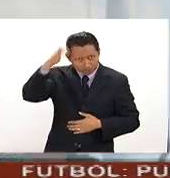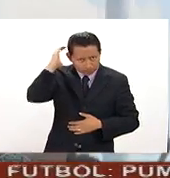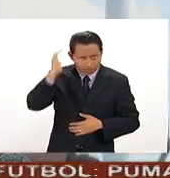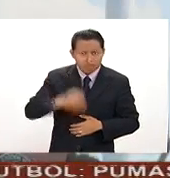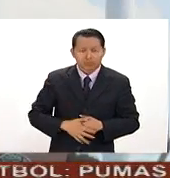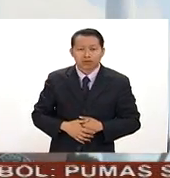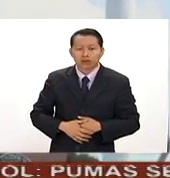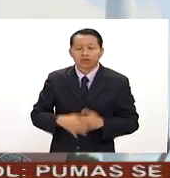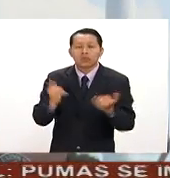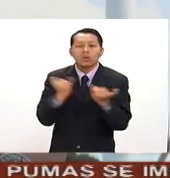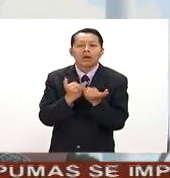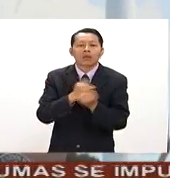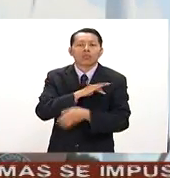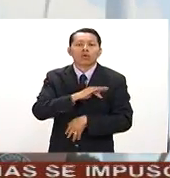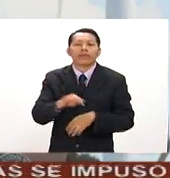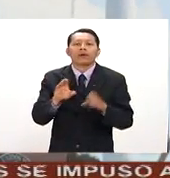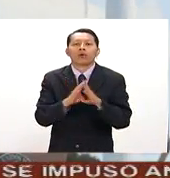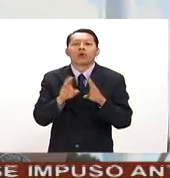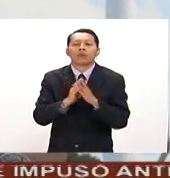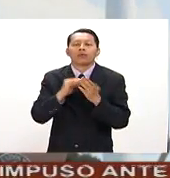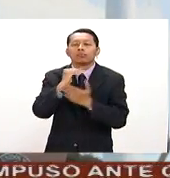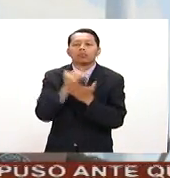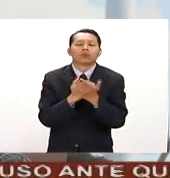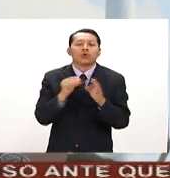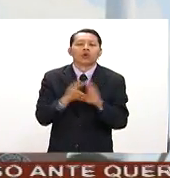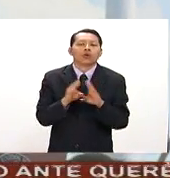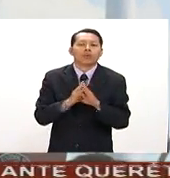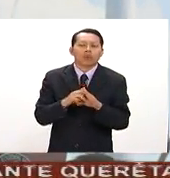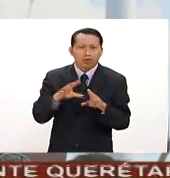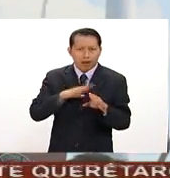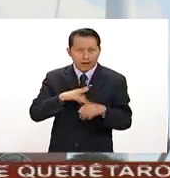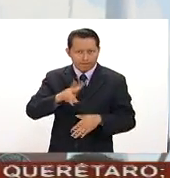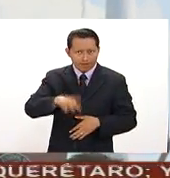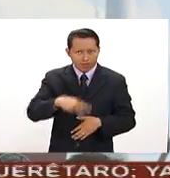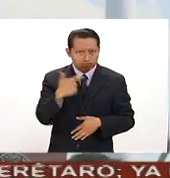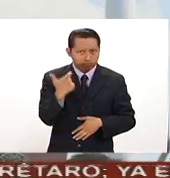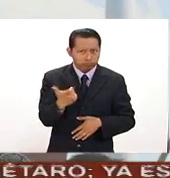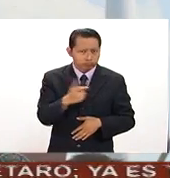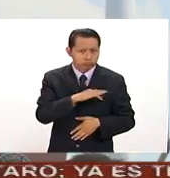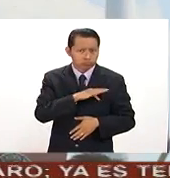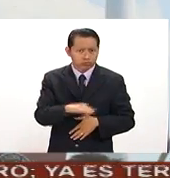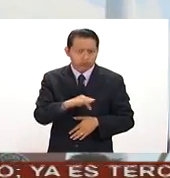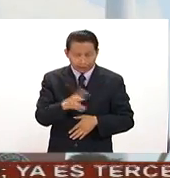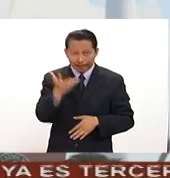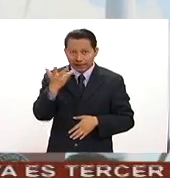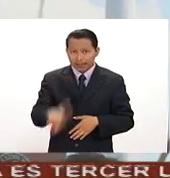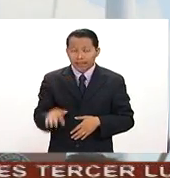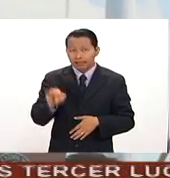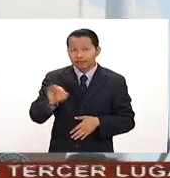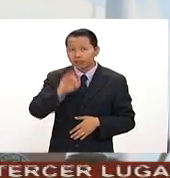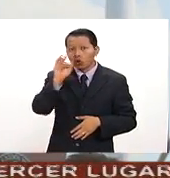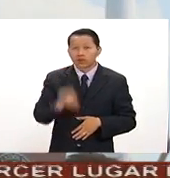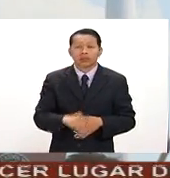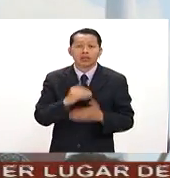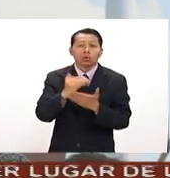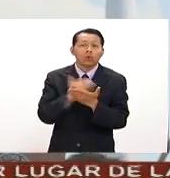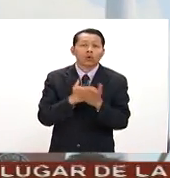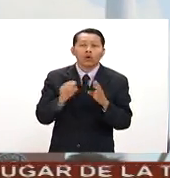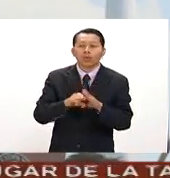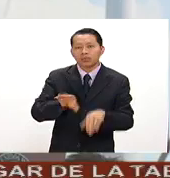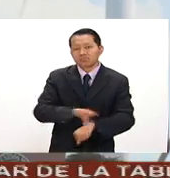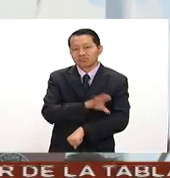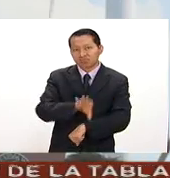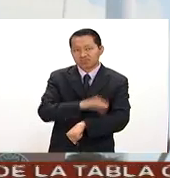Nieto. Prácticamente ha disminuido en términos reales casi en 10% el costo de la